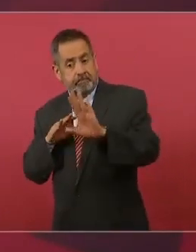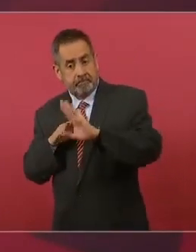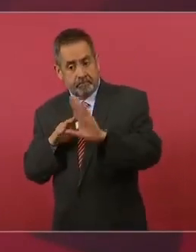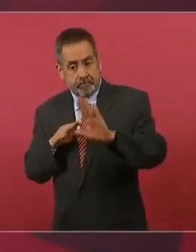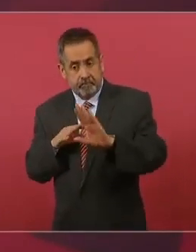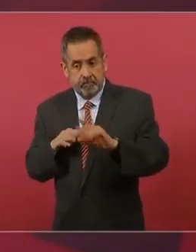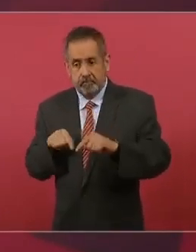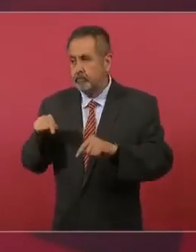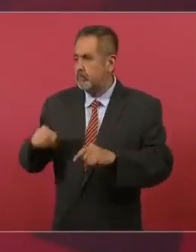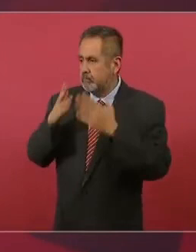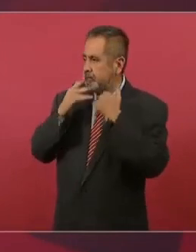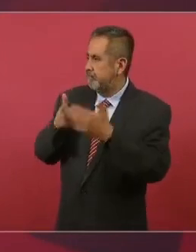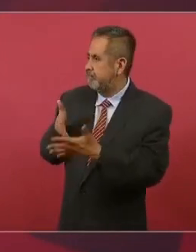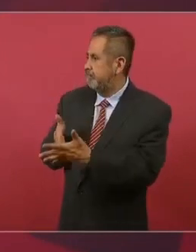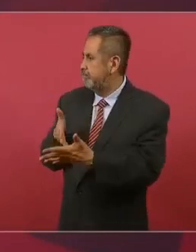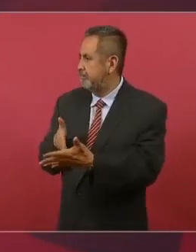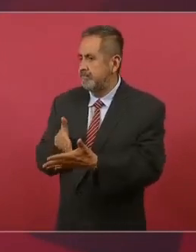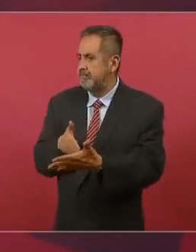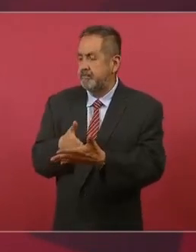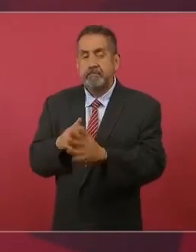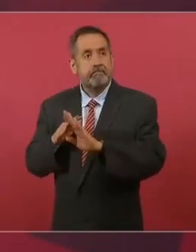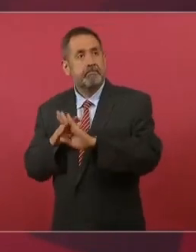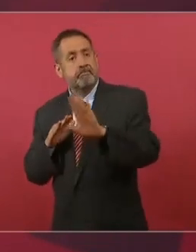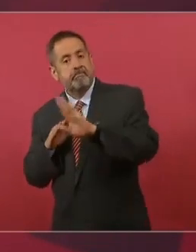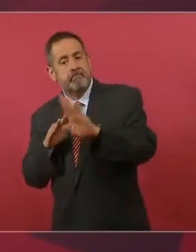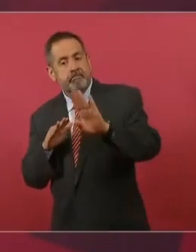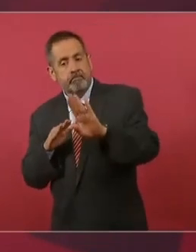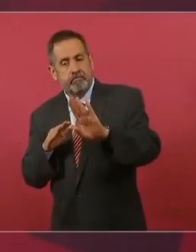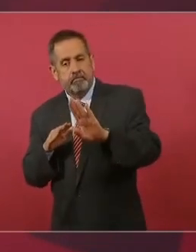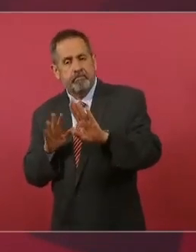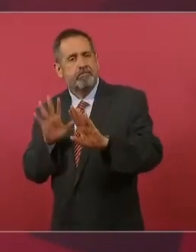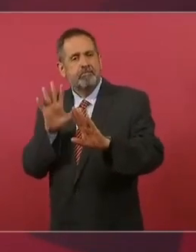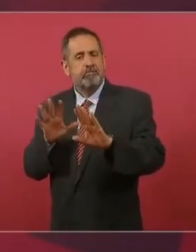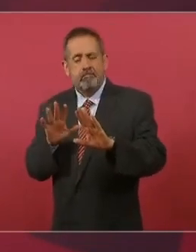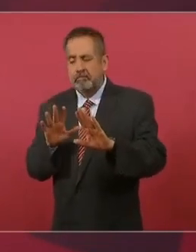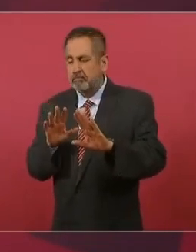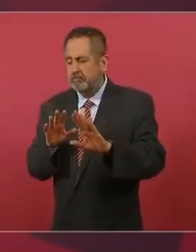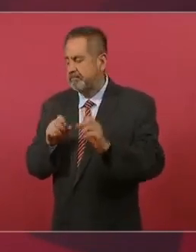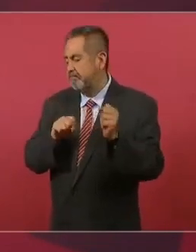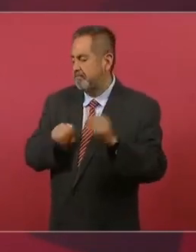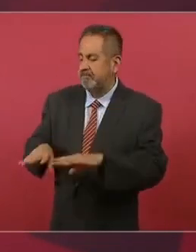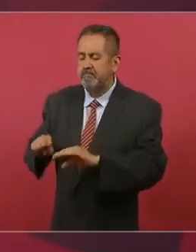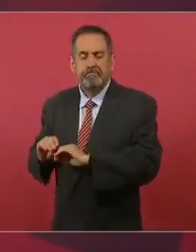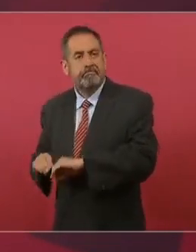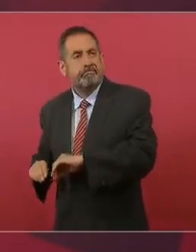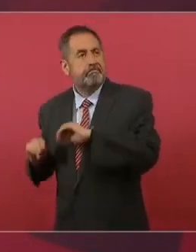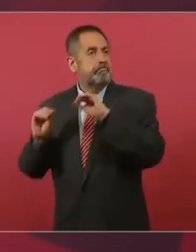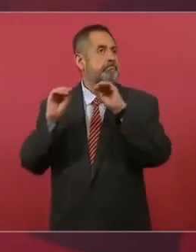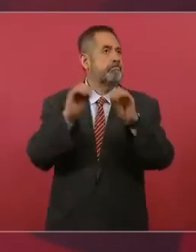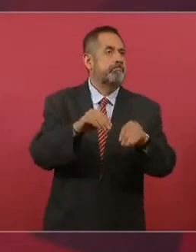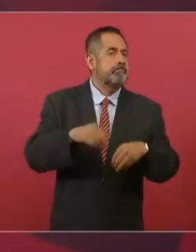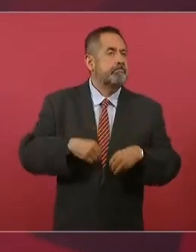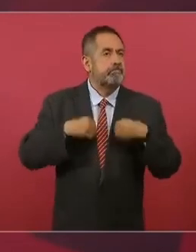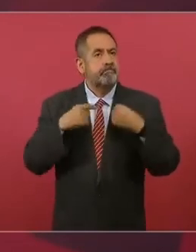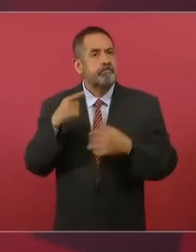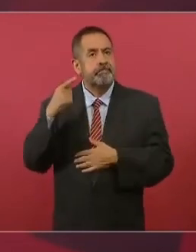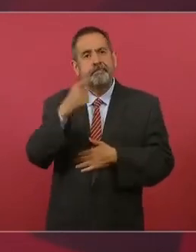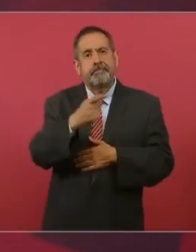no había oportunidades, es una especie de exilio económico,